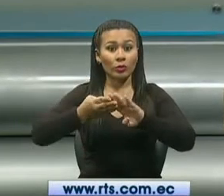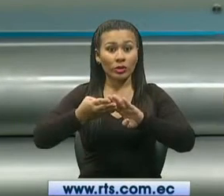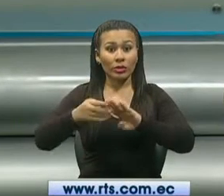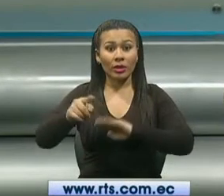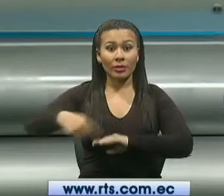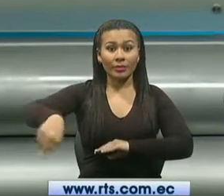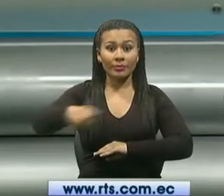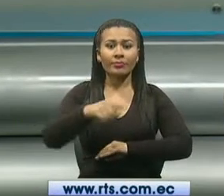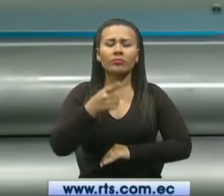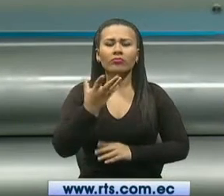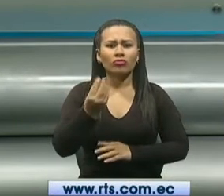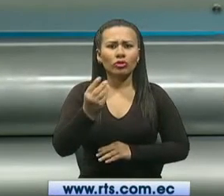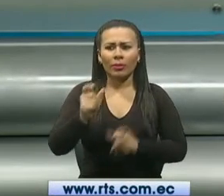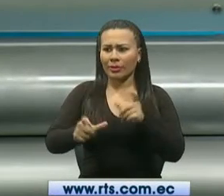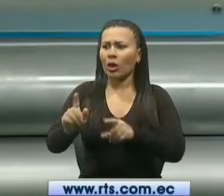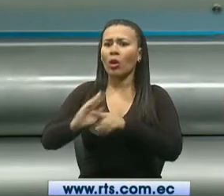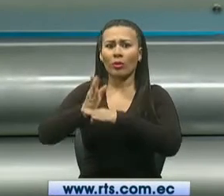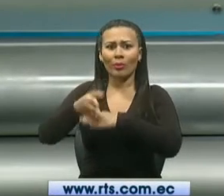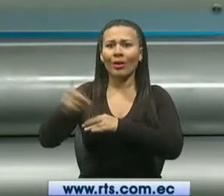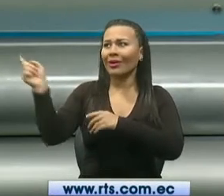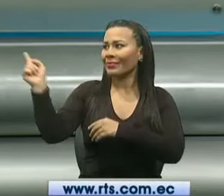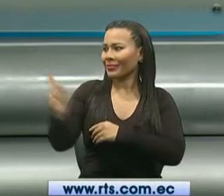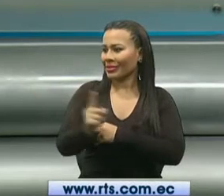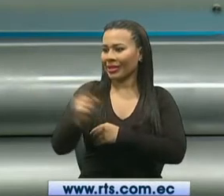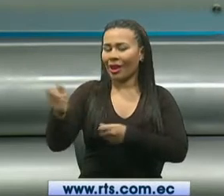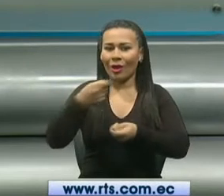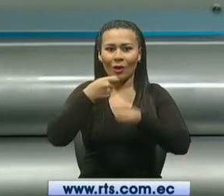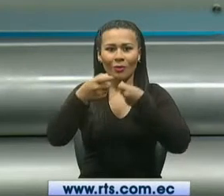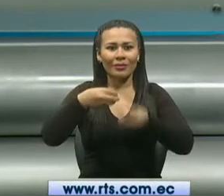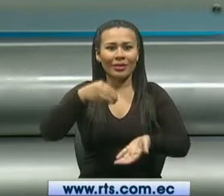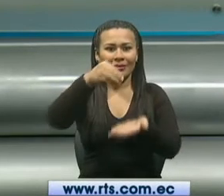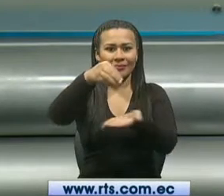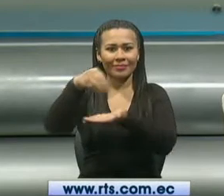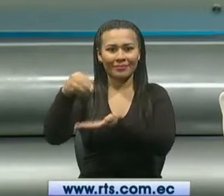los camiones de repartición de raciones con los militares. Veamos.